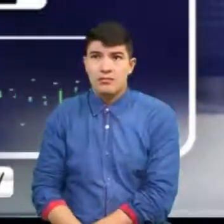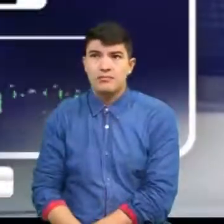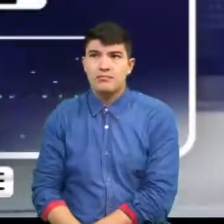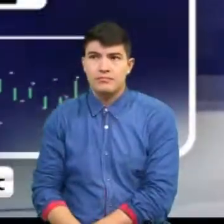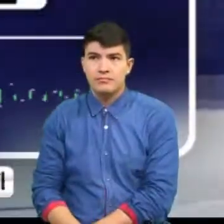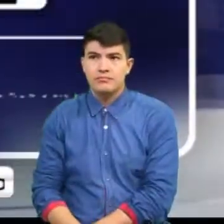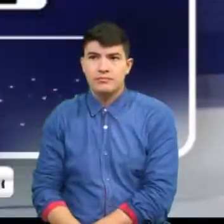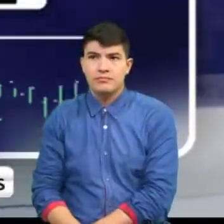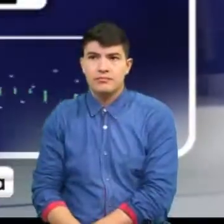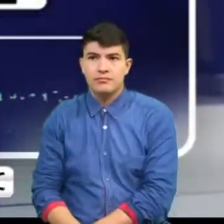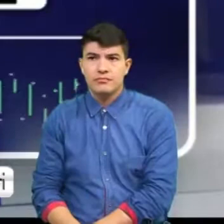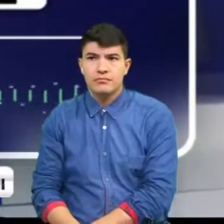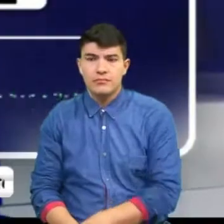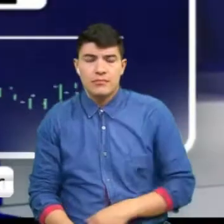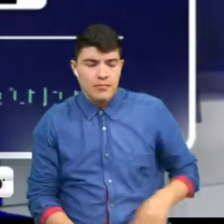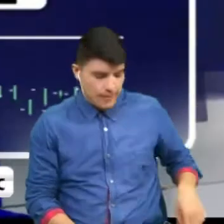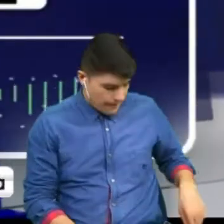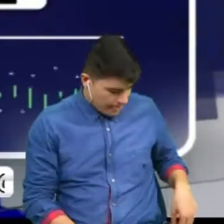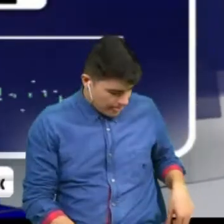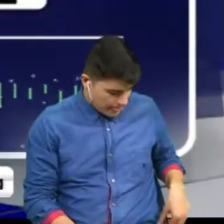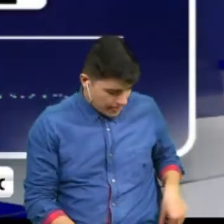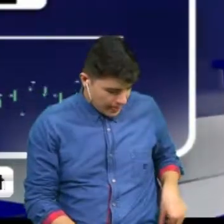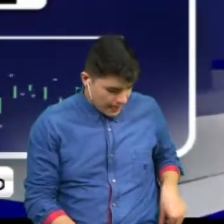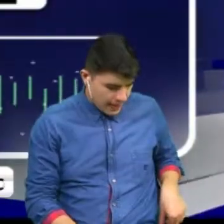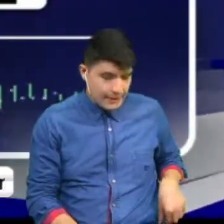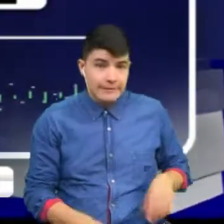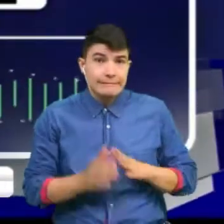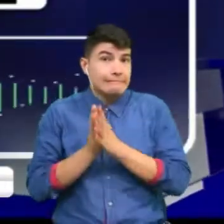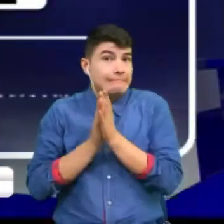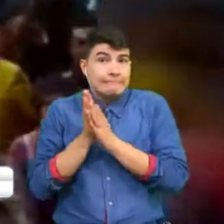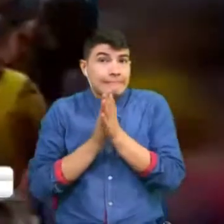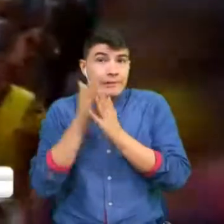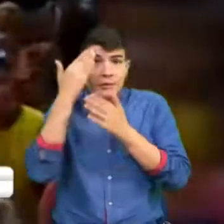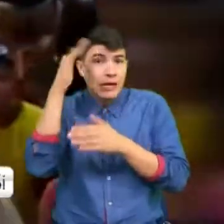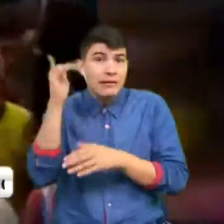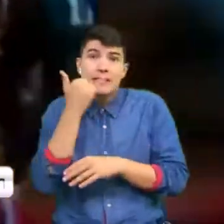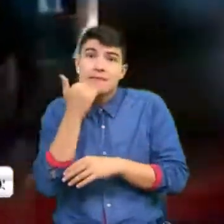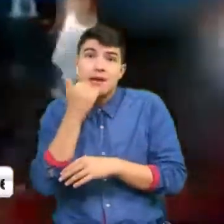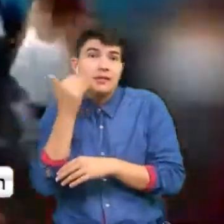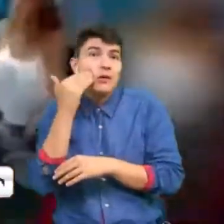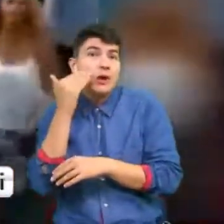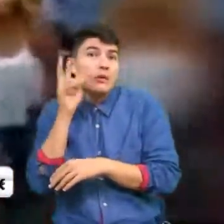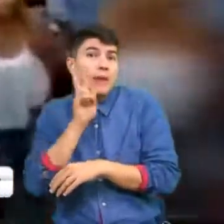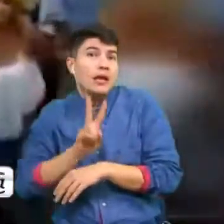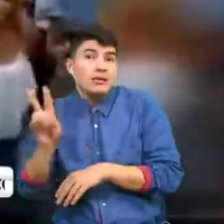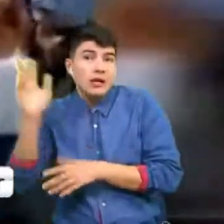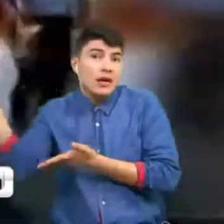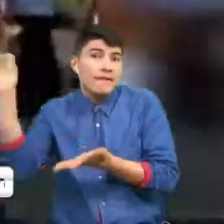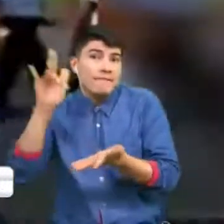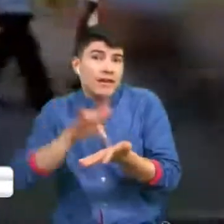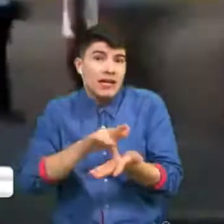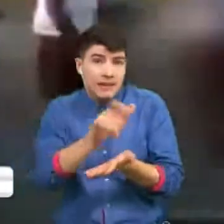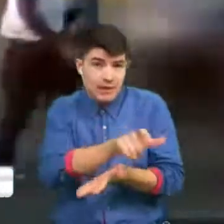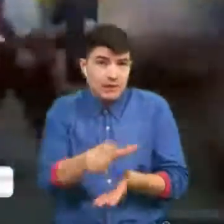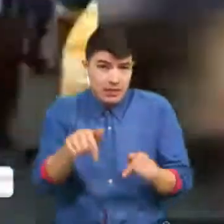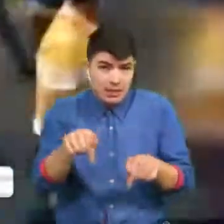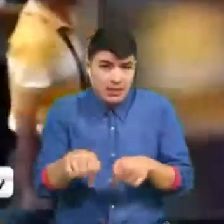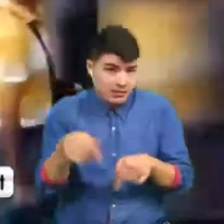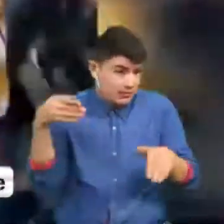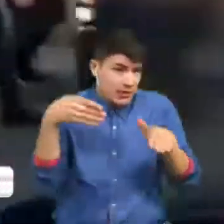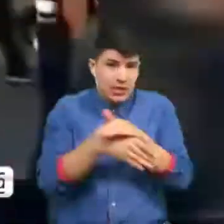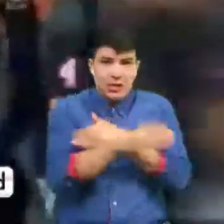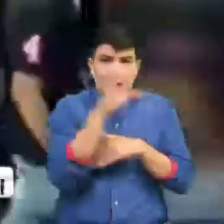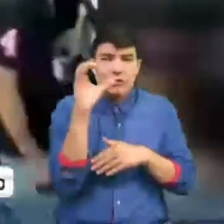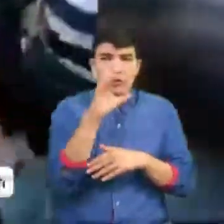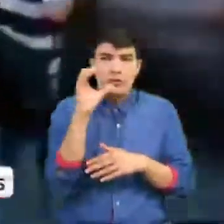esa expectativa lo que hace es incentivar la llegada de más y más personas a la ciudad. Y claramente aumentando los problemas